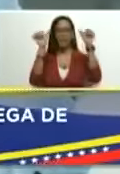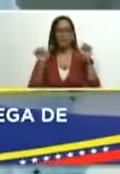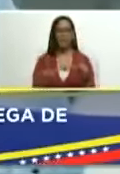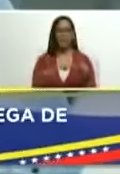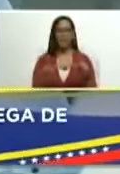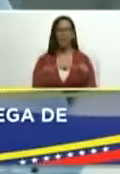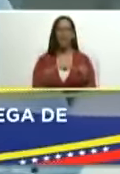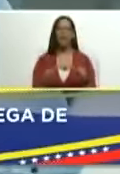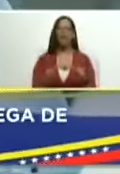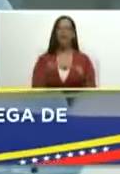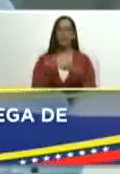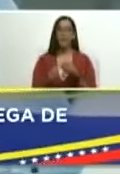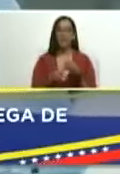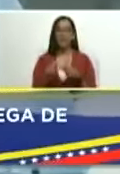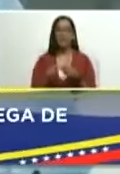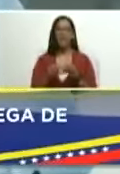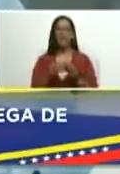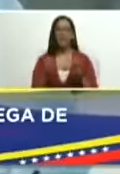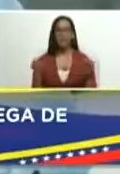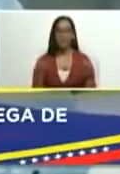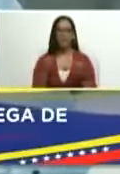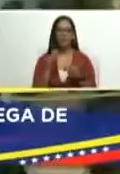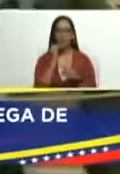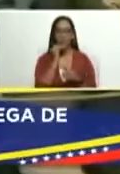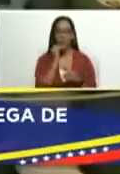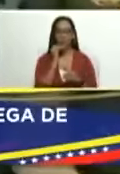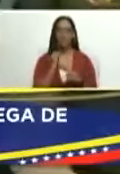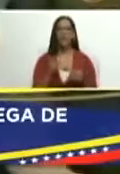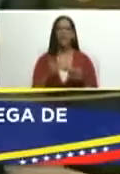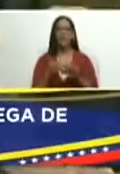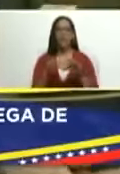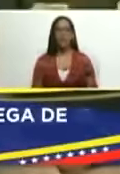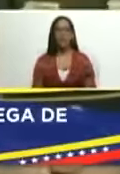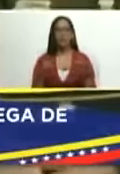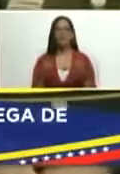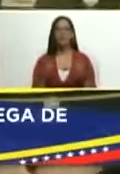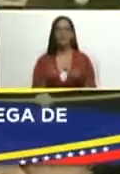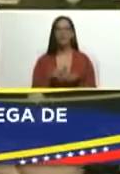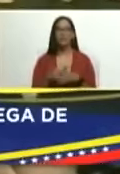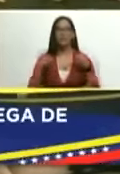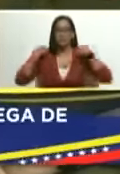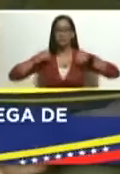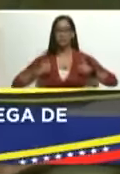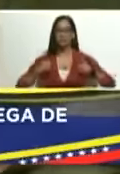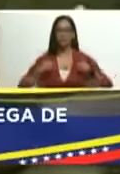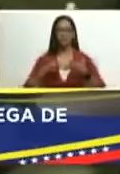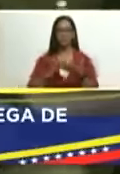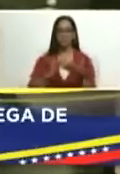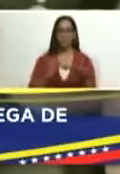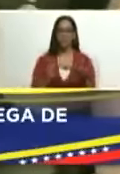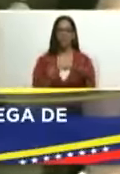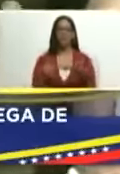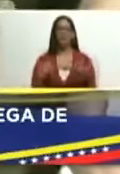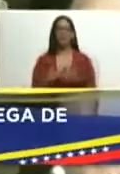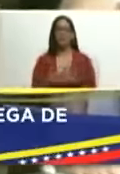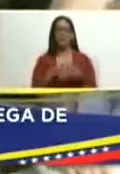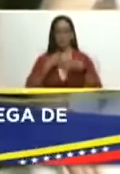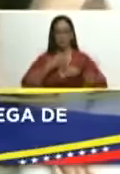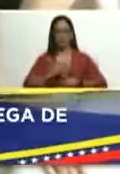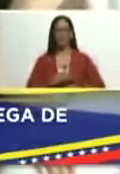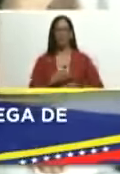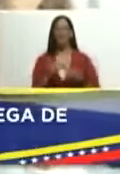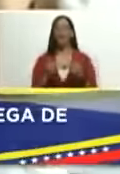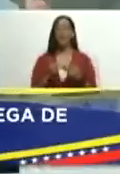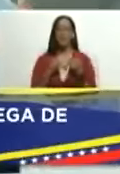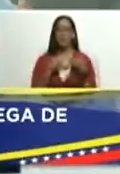SAGNA lo que es la educación de esos muchachos, la dotación de los útiles escolares, de los útiles personales, de la vestimenta. En